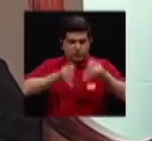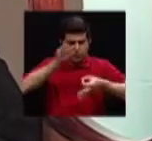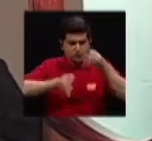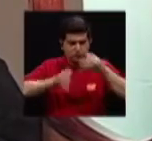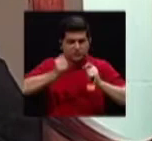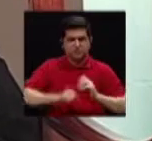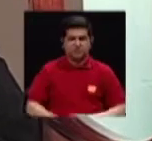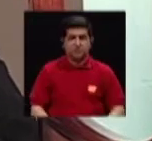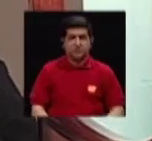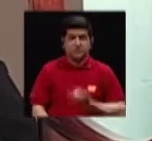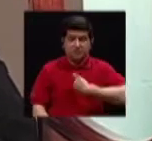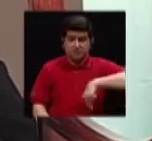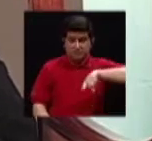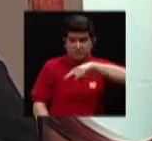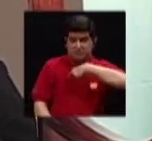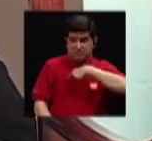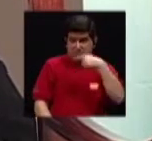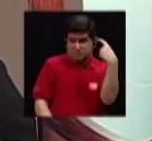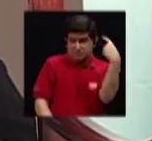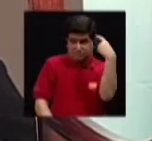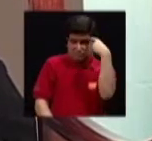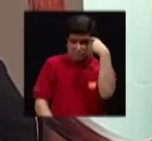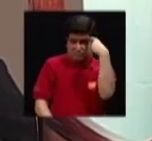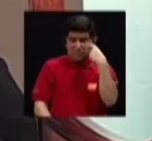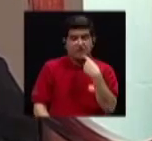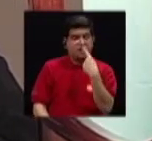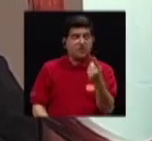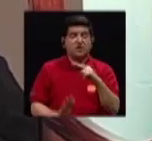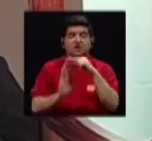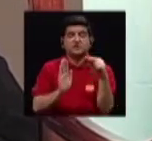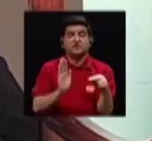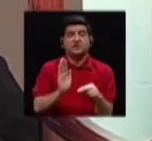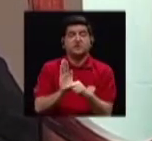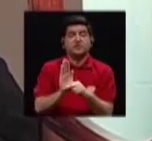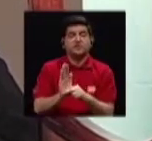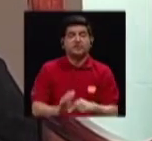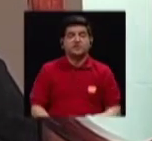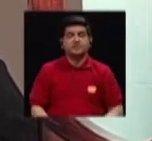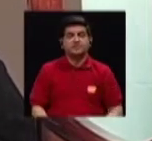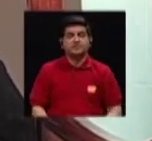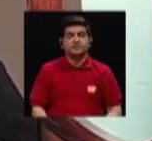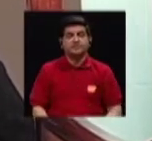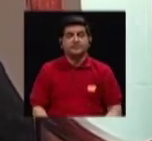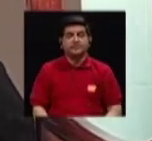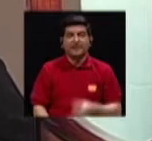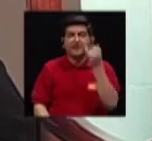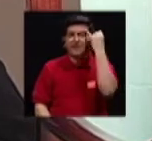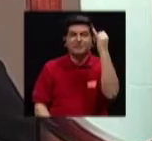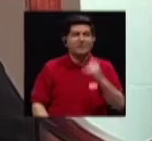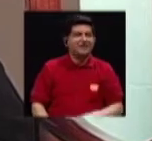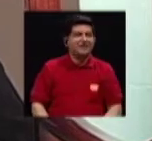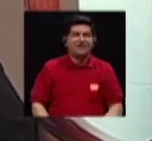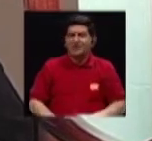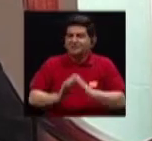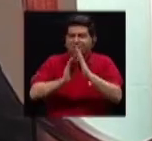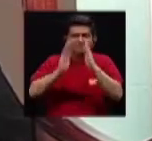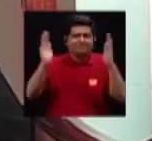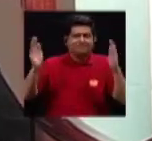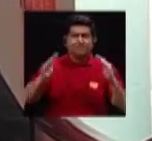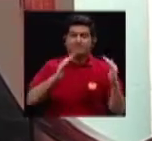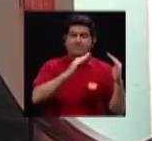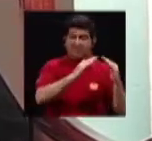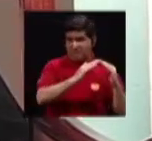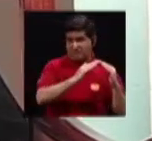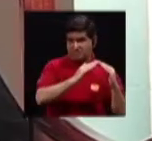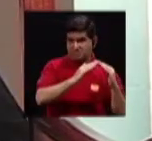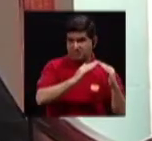si nos vamos a lo que dice la normativa, es un concepto muy amplio, ¿verdad? Vivienda,